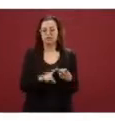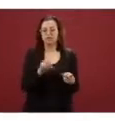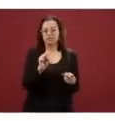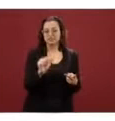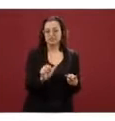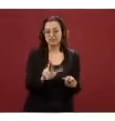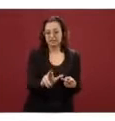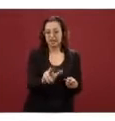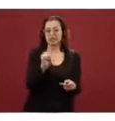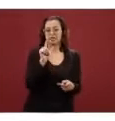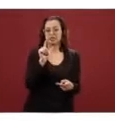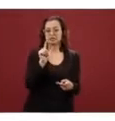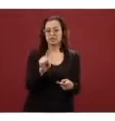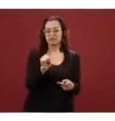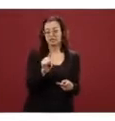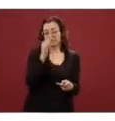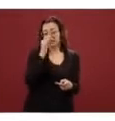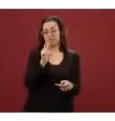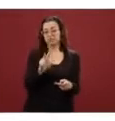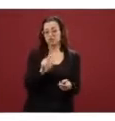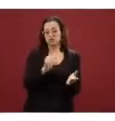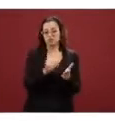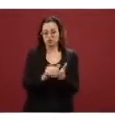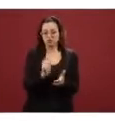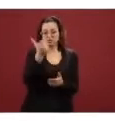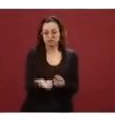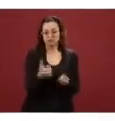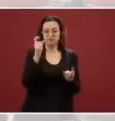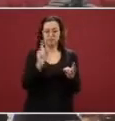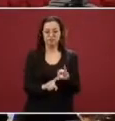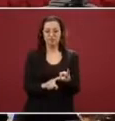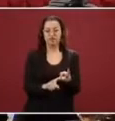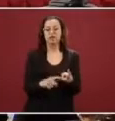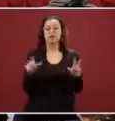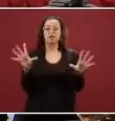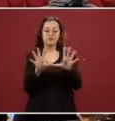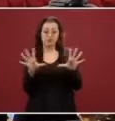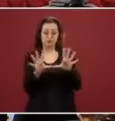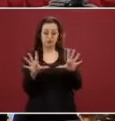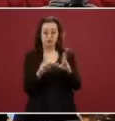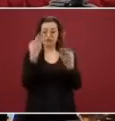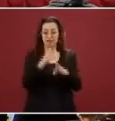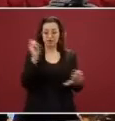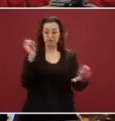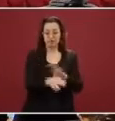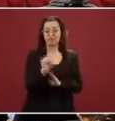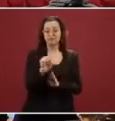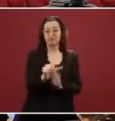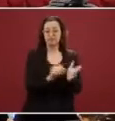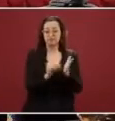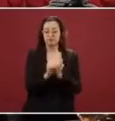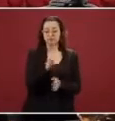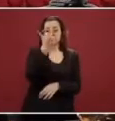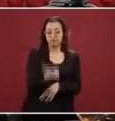retiro casi 18 millones de pesos. Se han depositado en las cuentas del Infonavit más de 16 millones de pesos